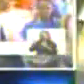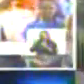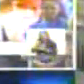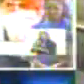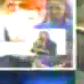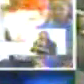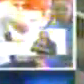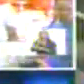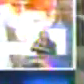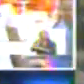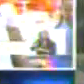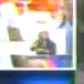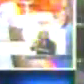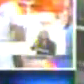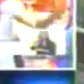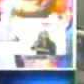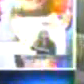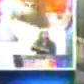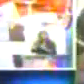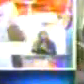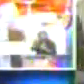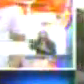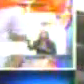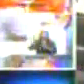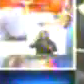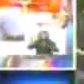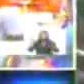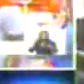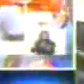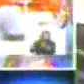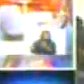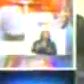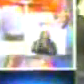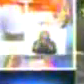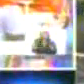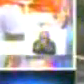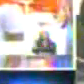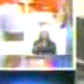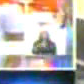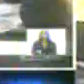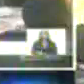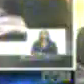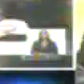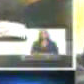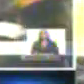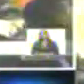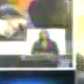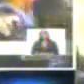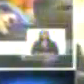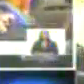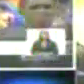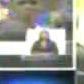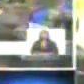de conciencia. Exijamos tener los mismos beneficios en materia de salud, sí, que por cierto, no voy a pasar por ese